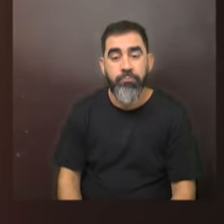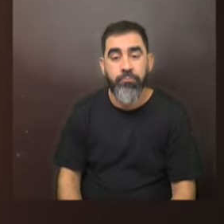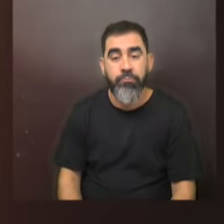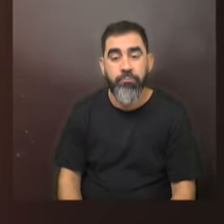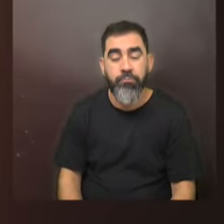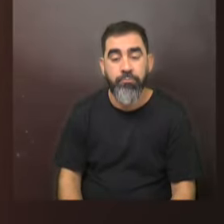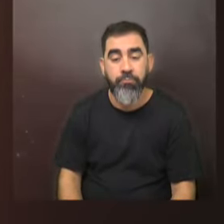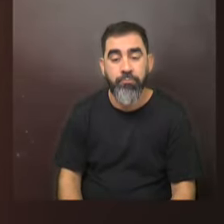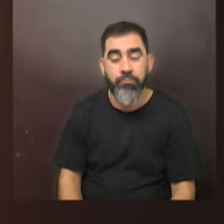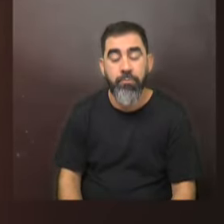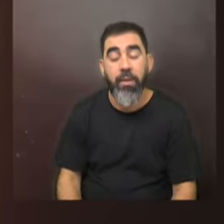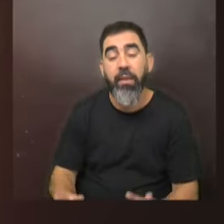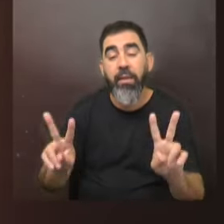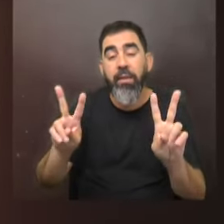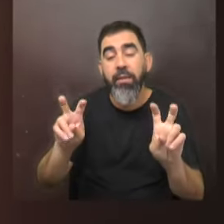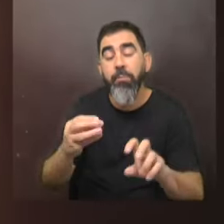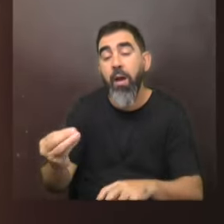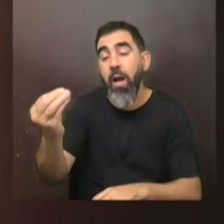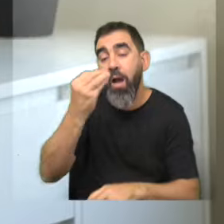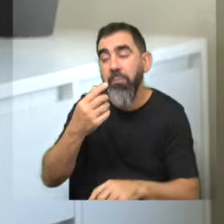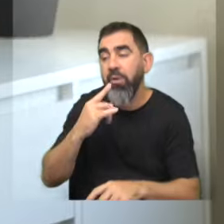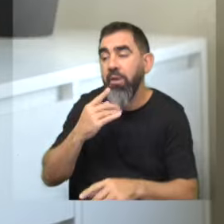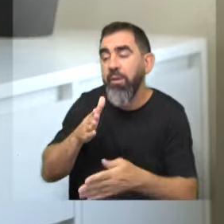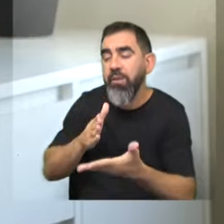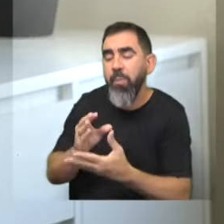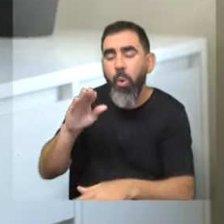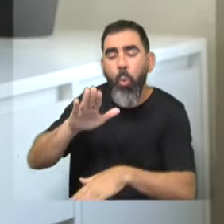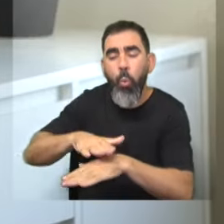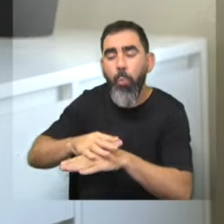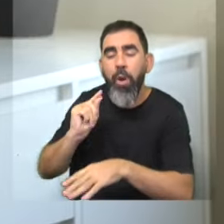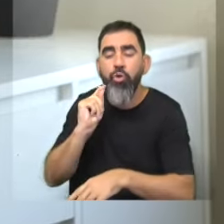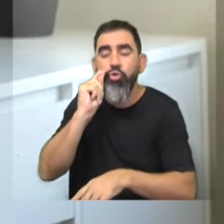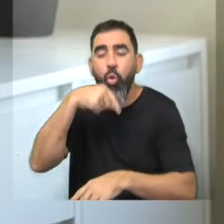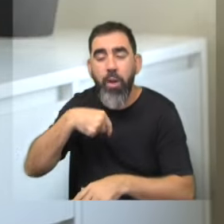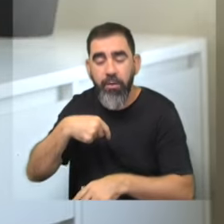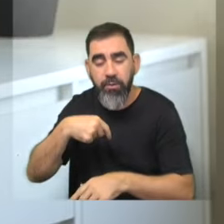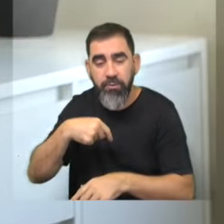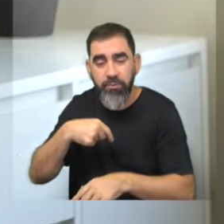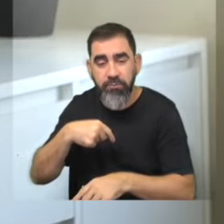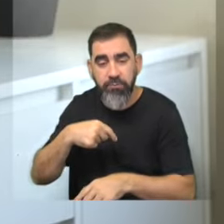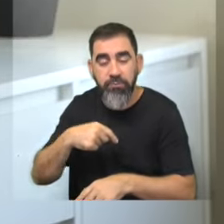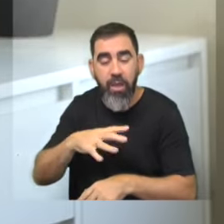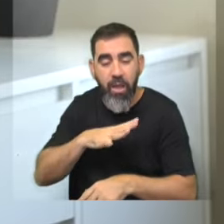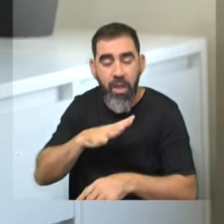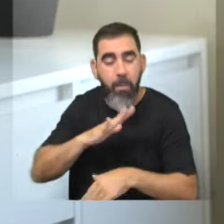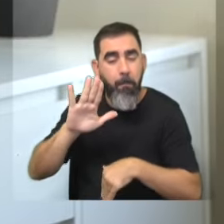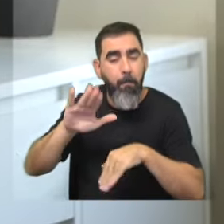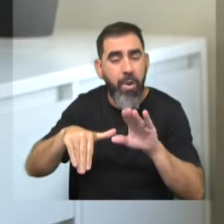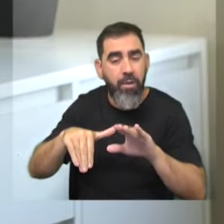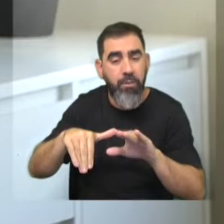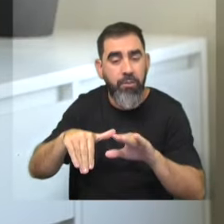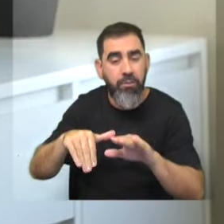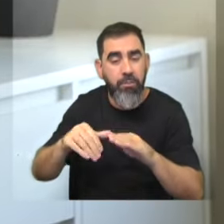En relación a la alimentación, que siempre culpamos al pobre chocolate, en realidad lo que más demostró tener incidencia son los